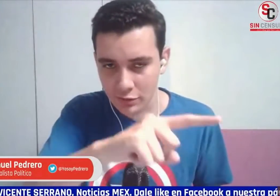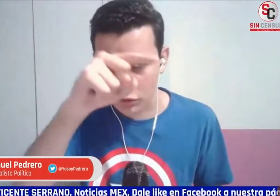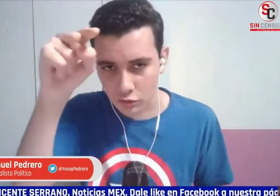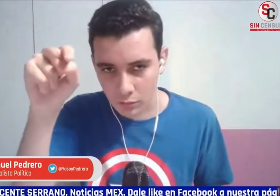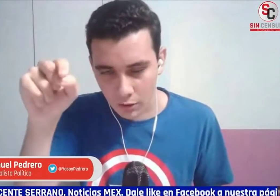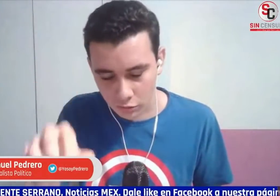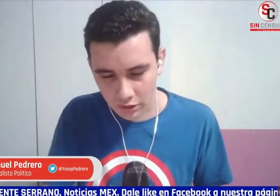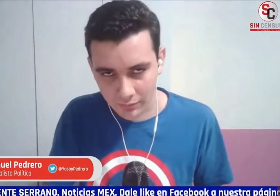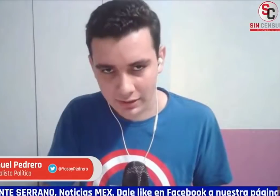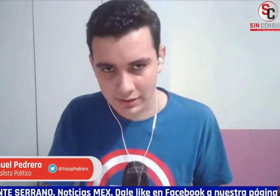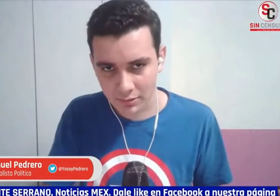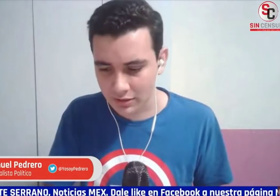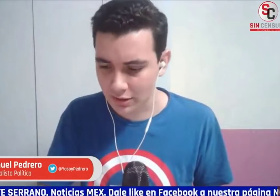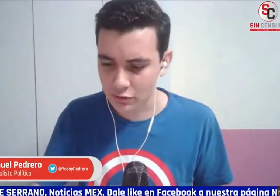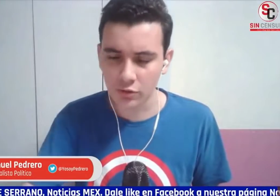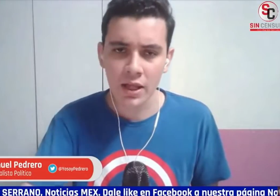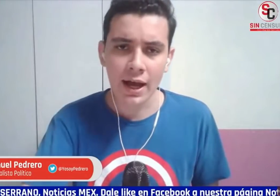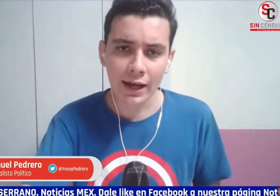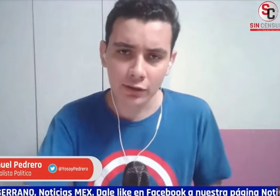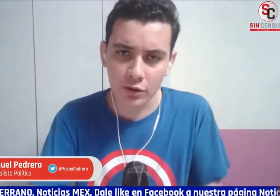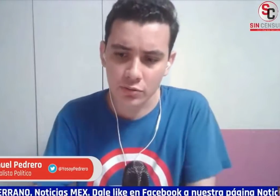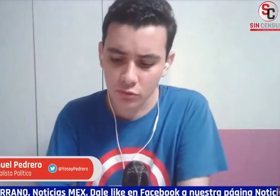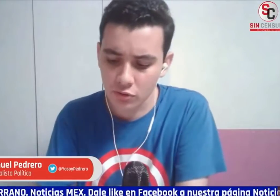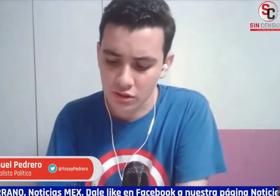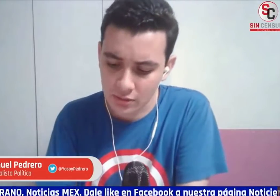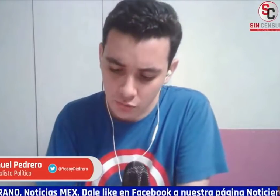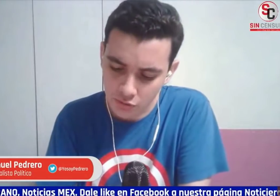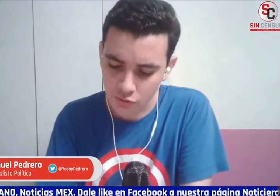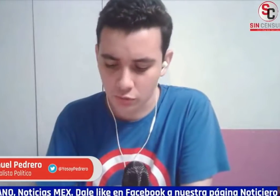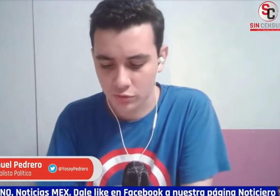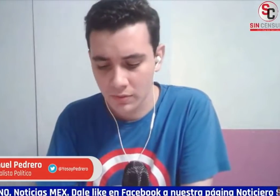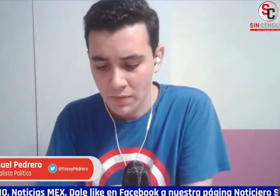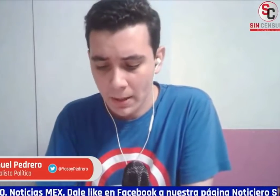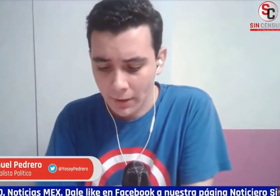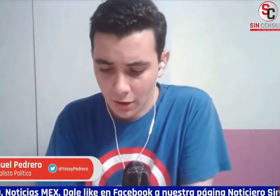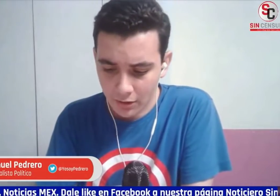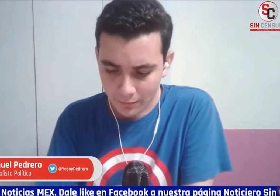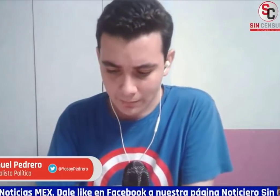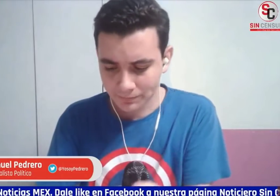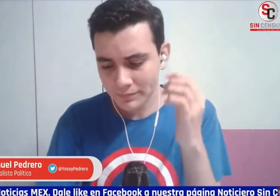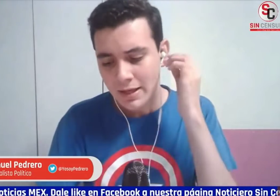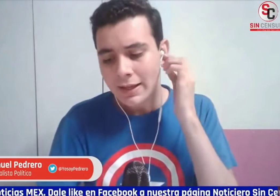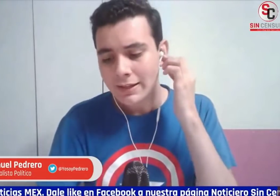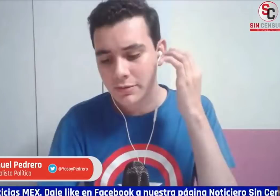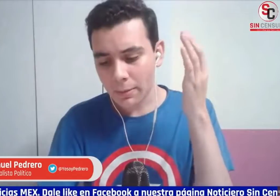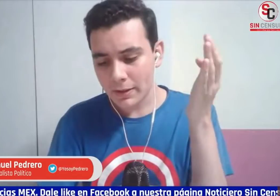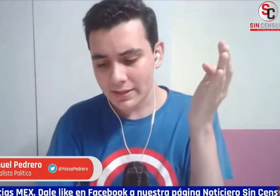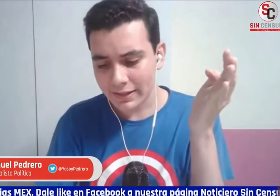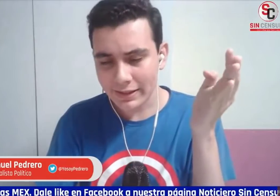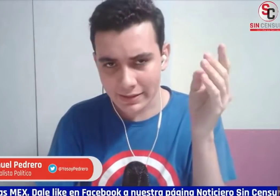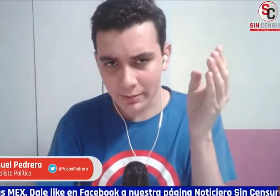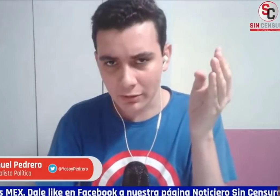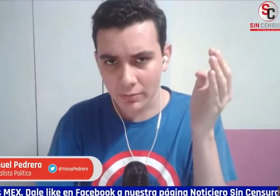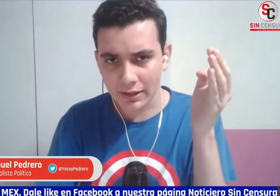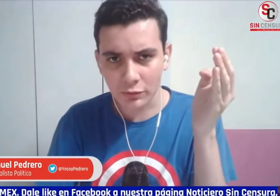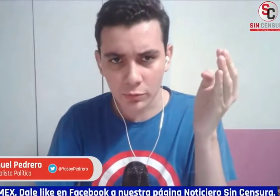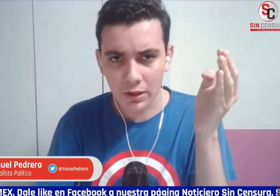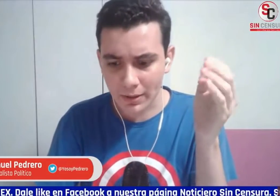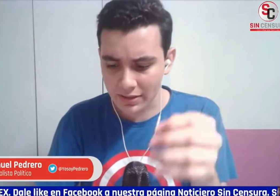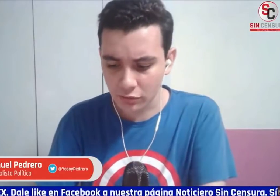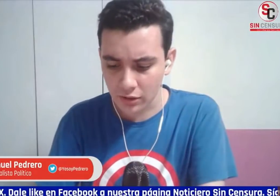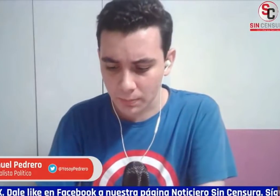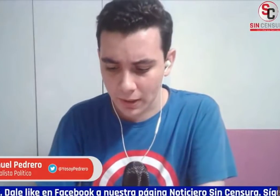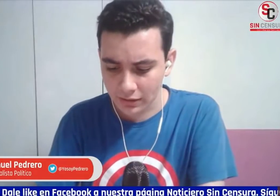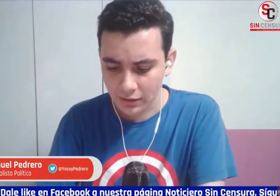de 2018 como todavía en esta administración hay claroscuros y muy oscuros. Pero ahora va, les voy a presentar, dice Manuel Bartlett,